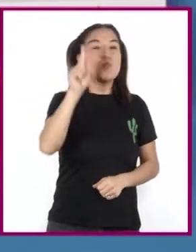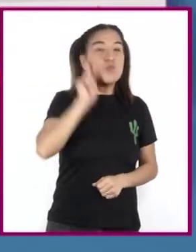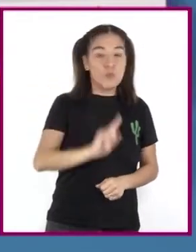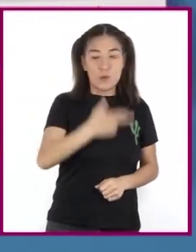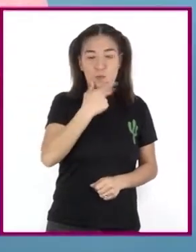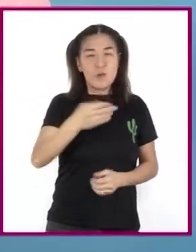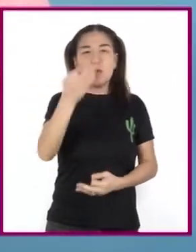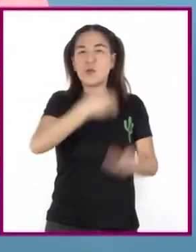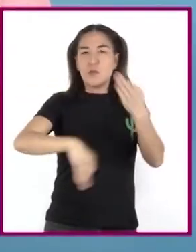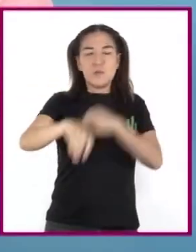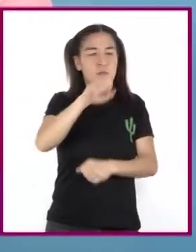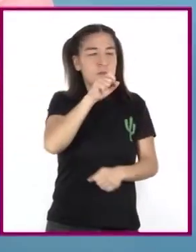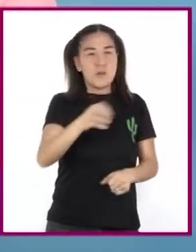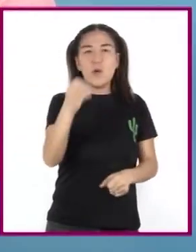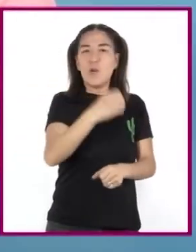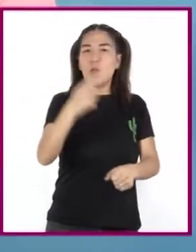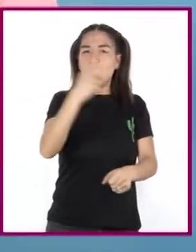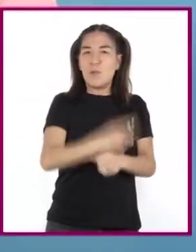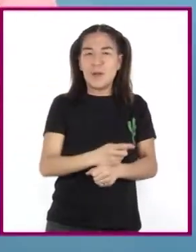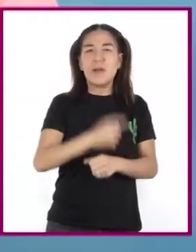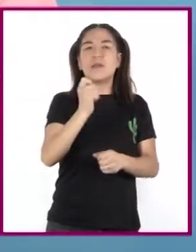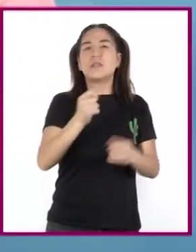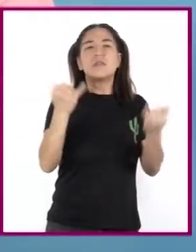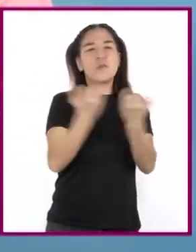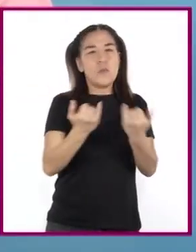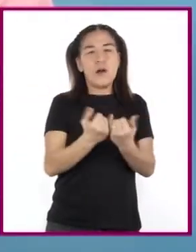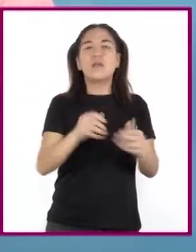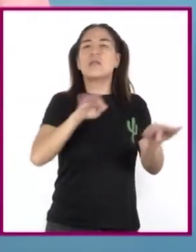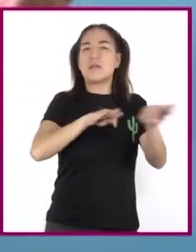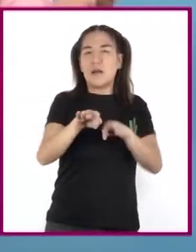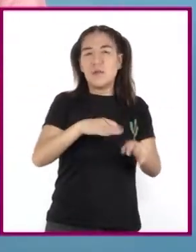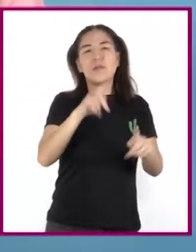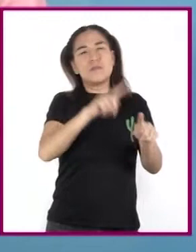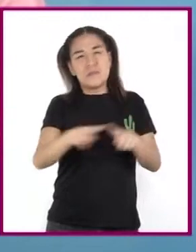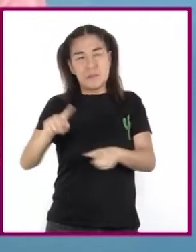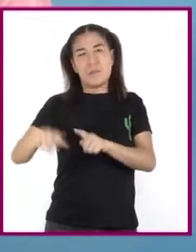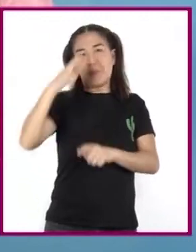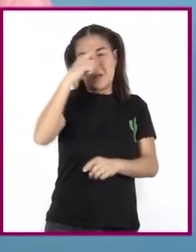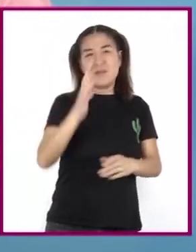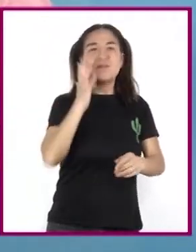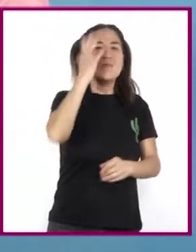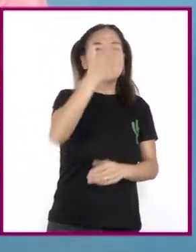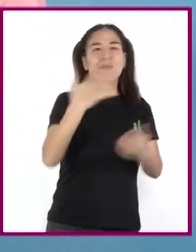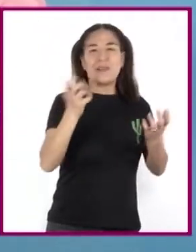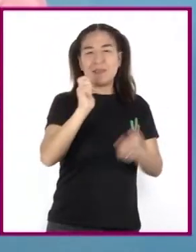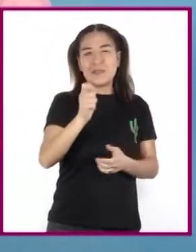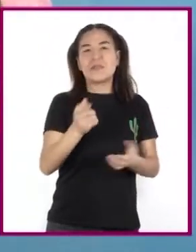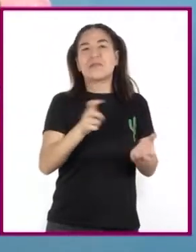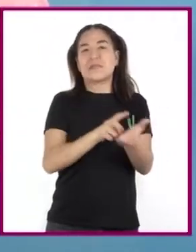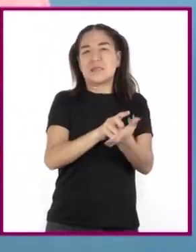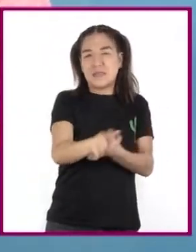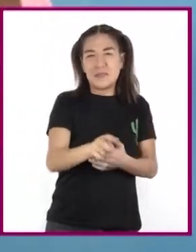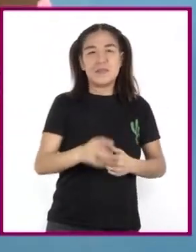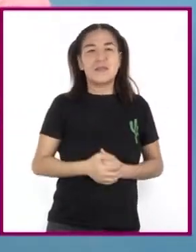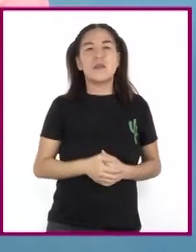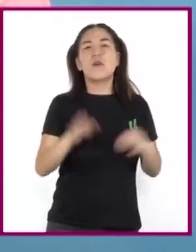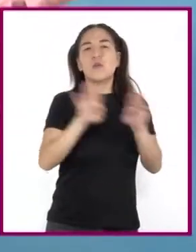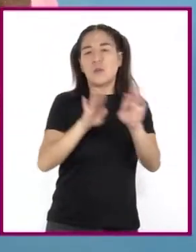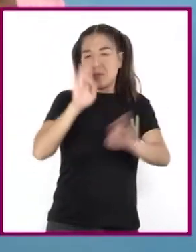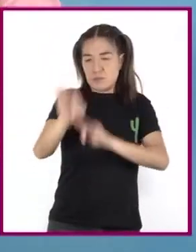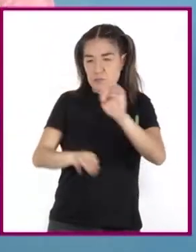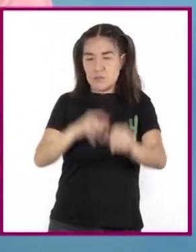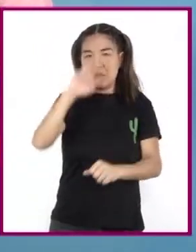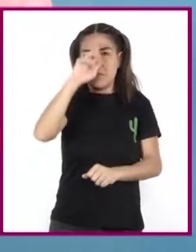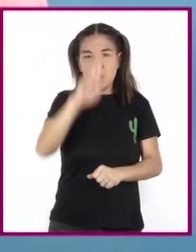hombres tengan las mismas oportunidades e iguales condiciones para desarrollarse, ejercer sus derechos, recibir un trato